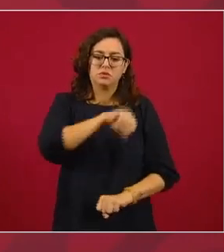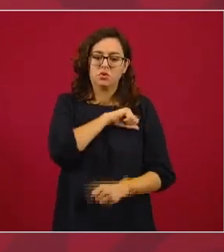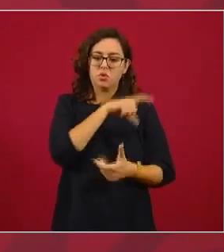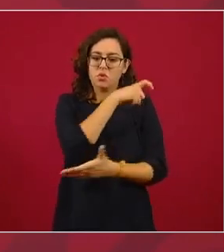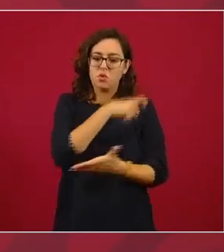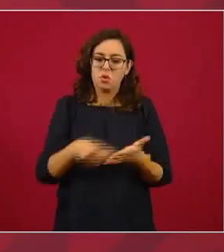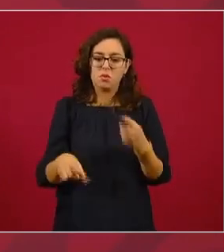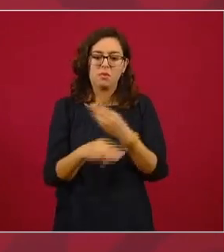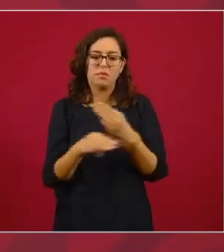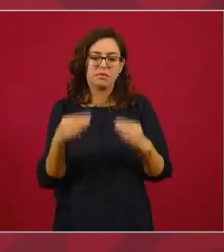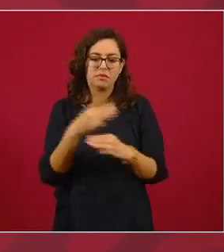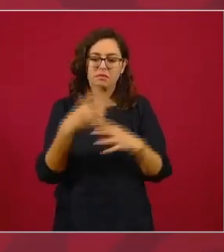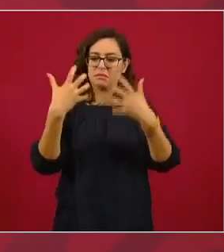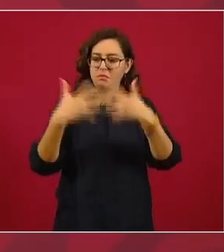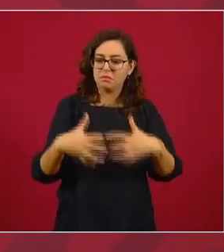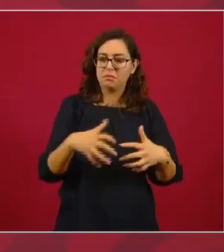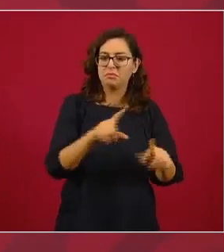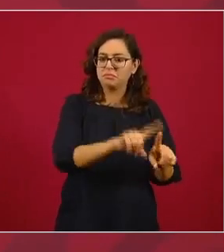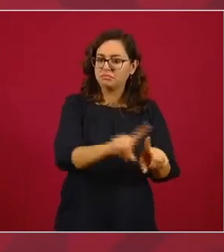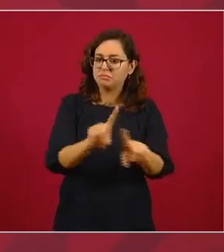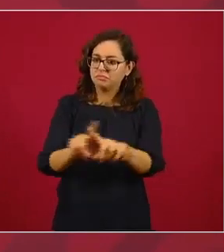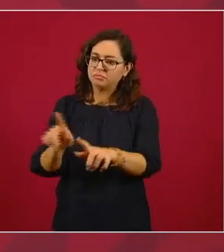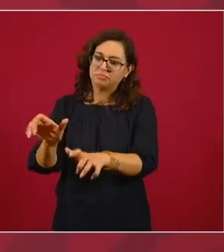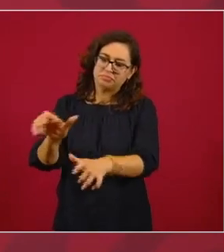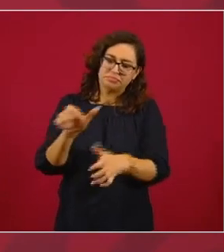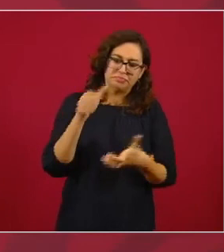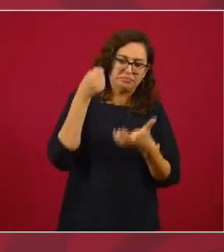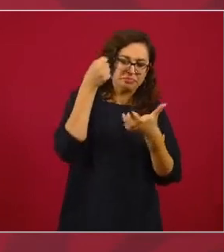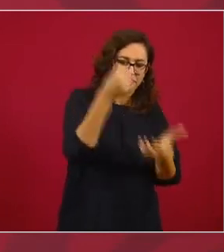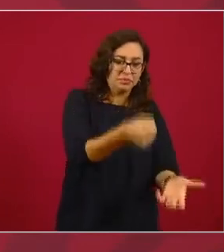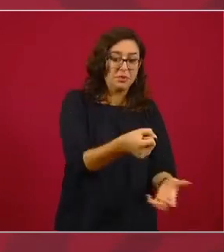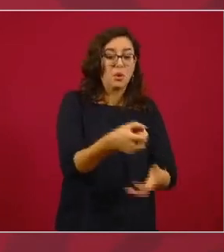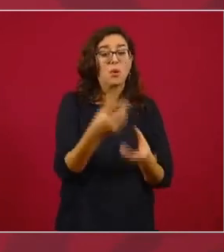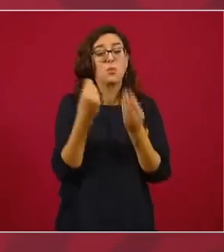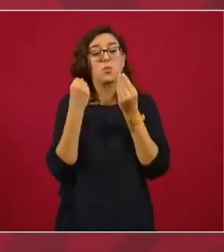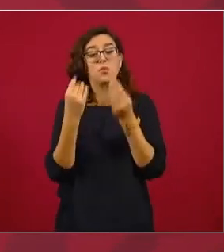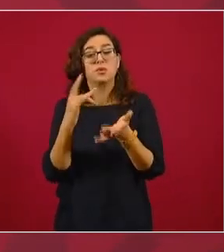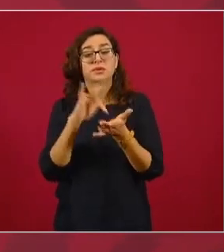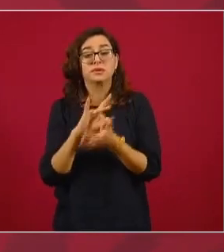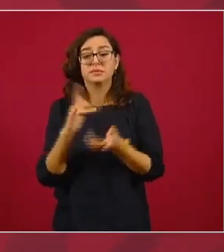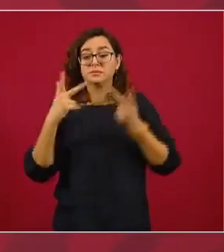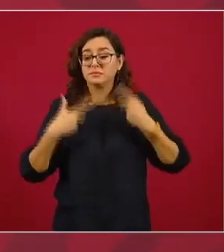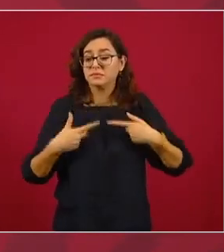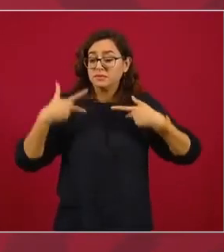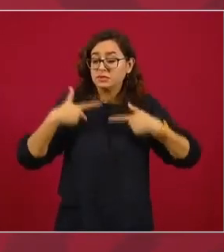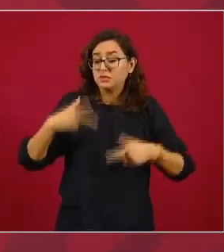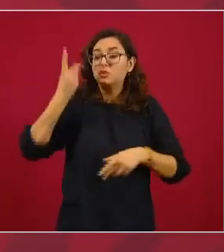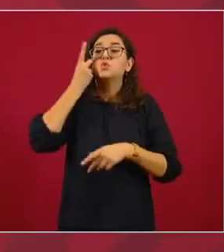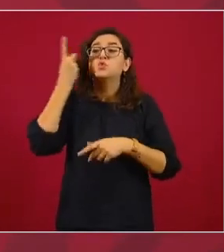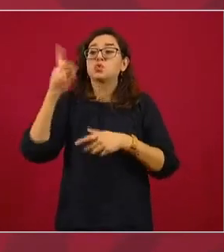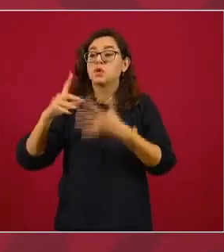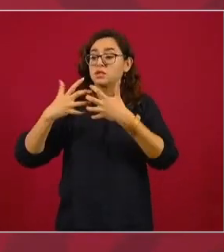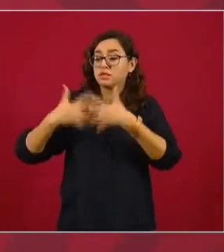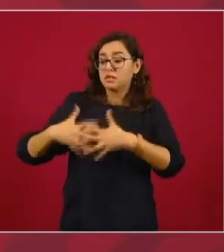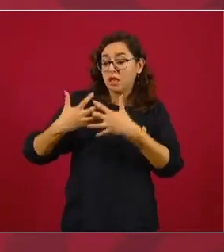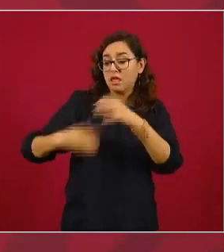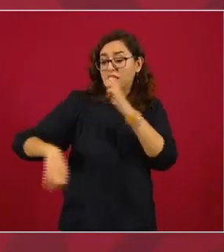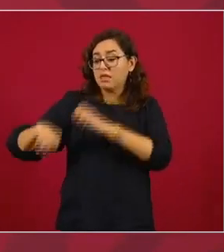Muchas gracias a empresarios que ayudaron